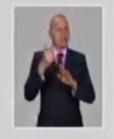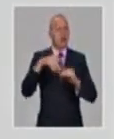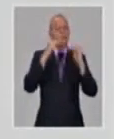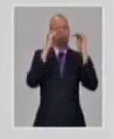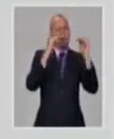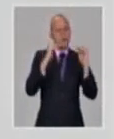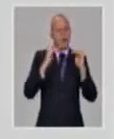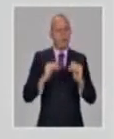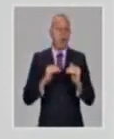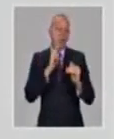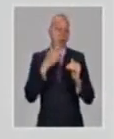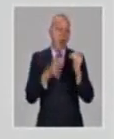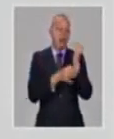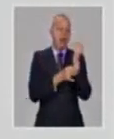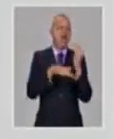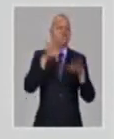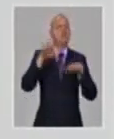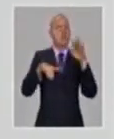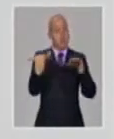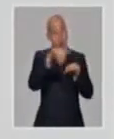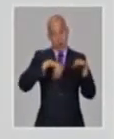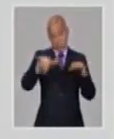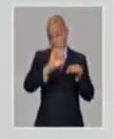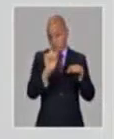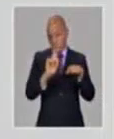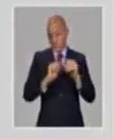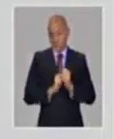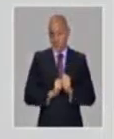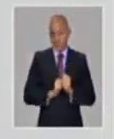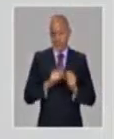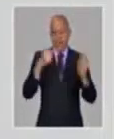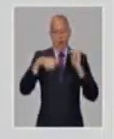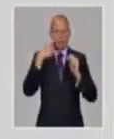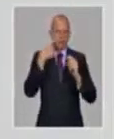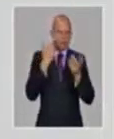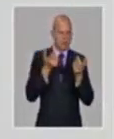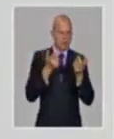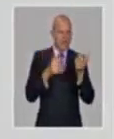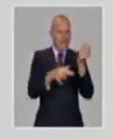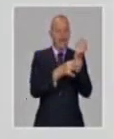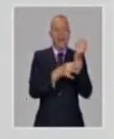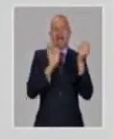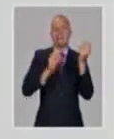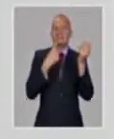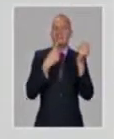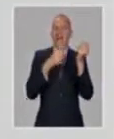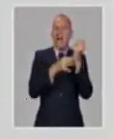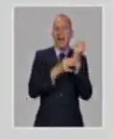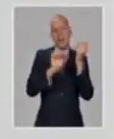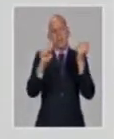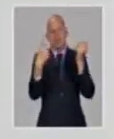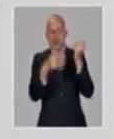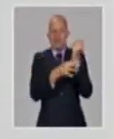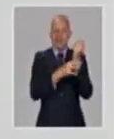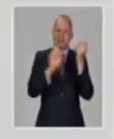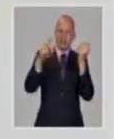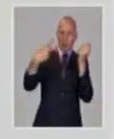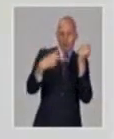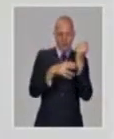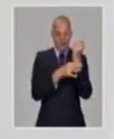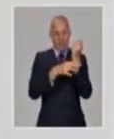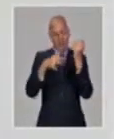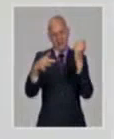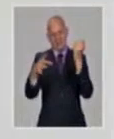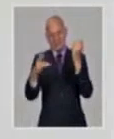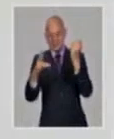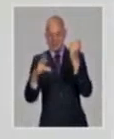categorías y se da un mejor estímulo a las categorías de primera y de segunda, que eso da más rendimiento al productor, más